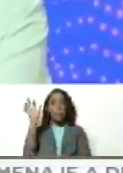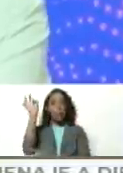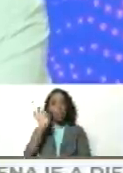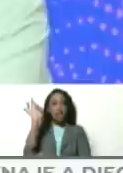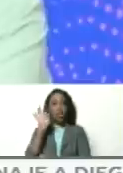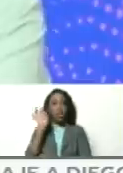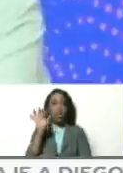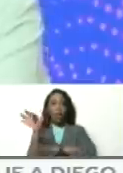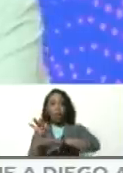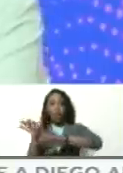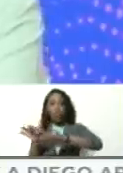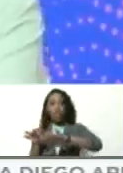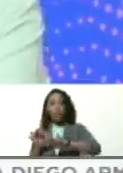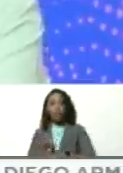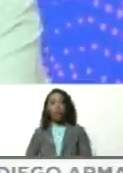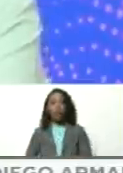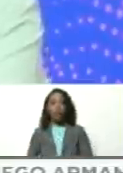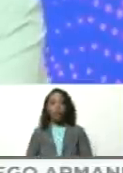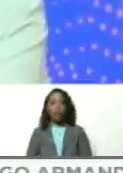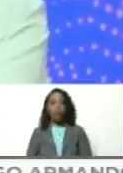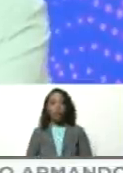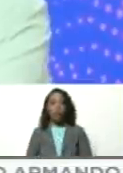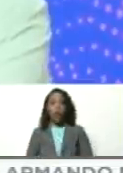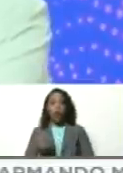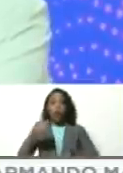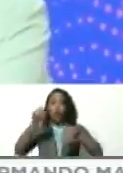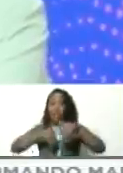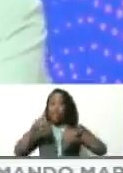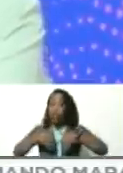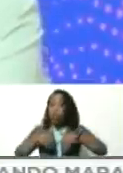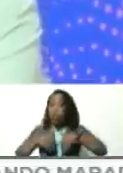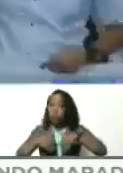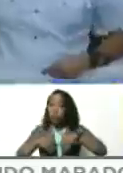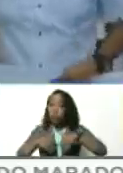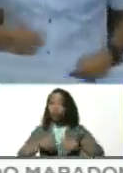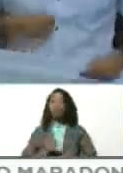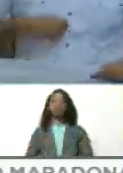63% de los municipios. Con voto.